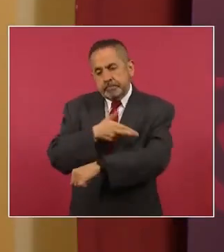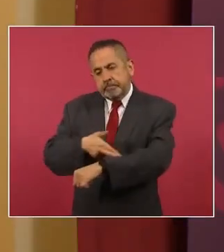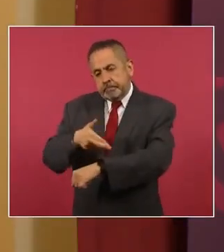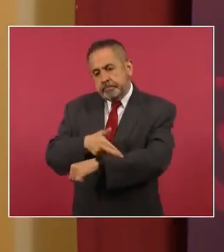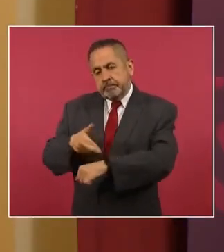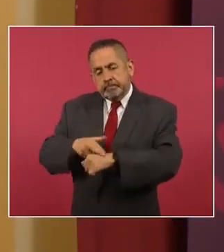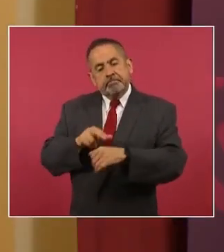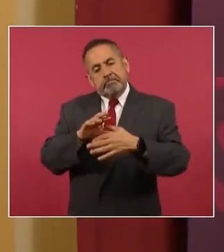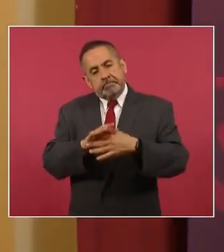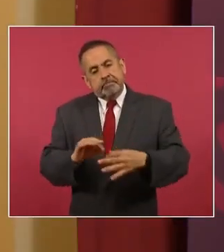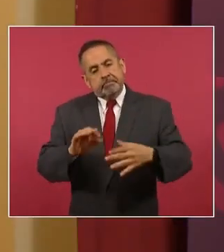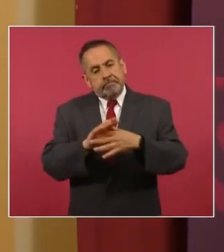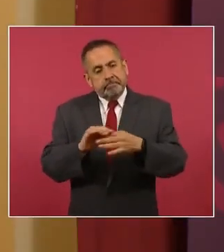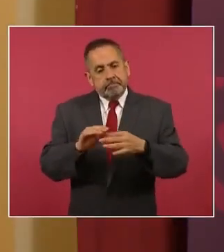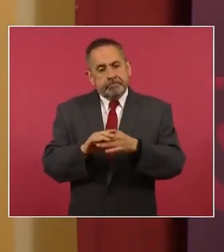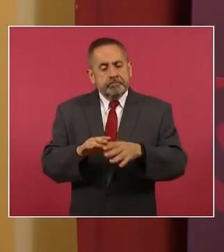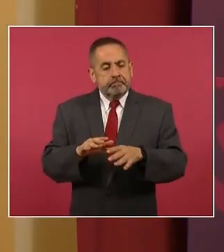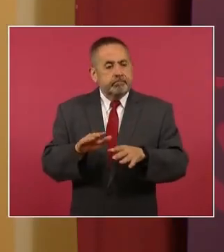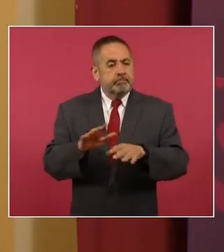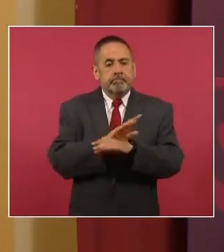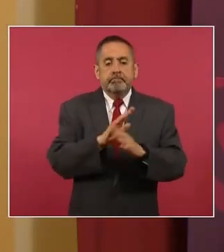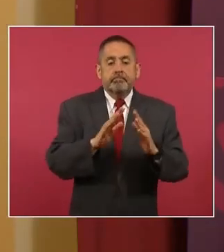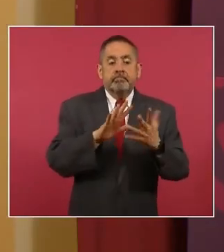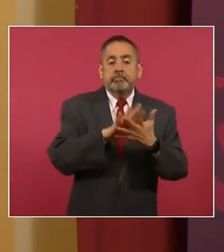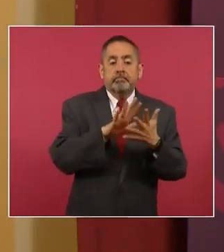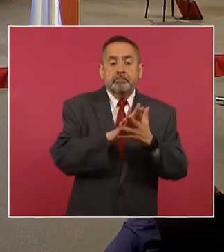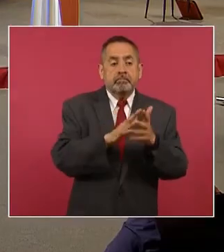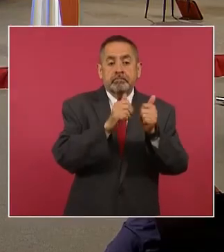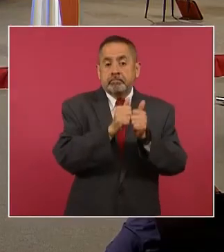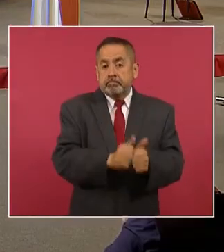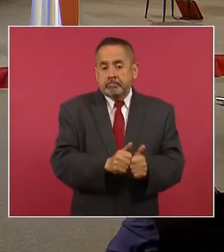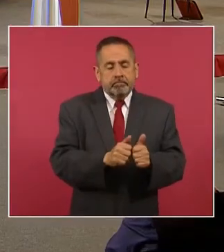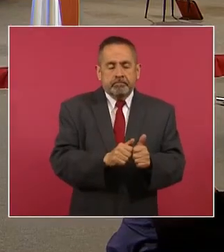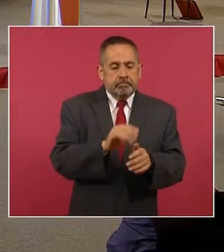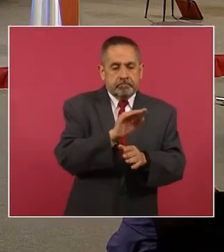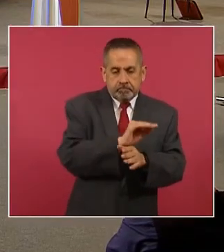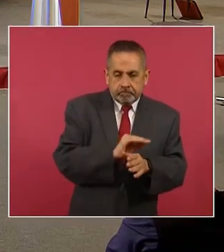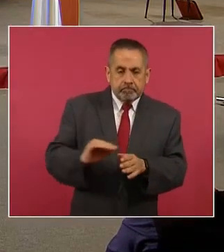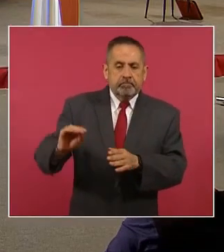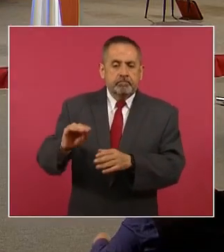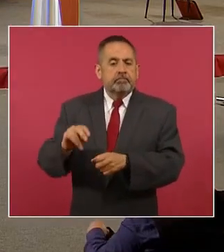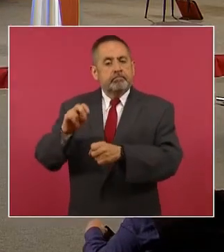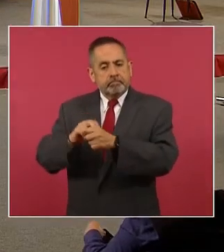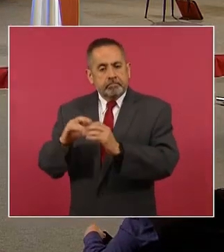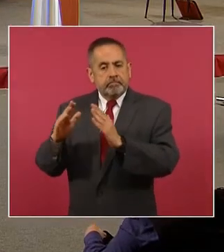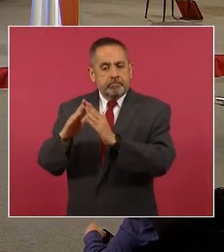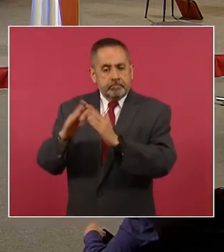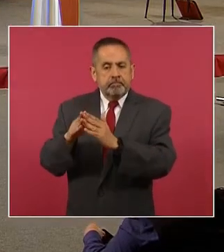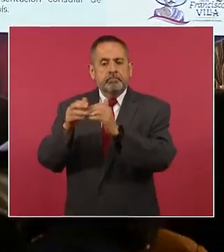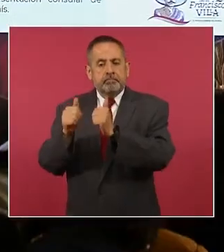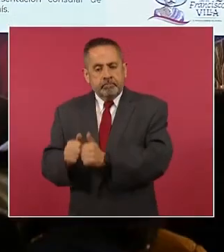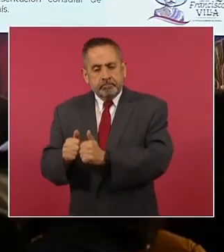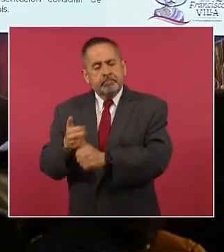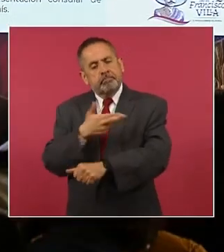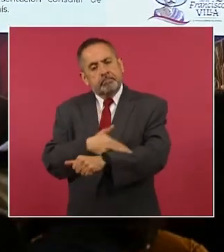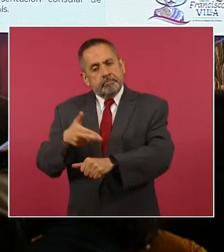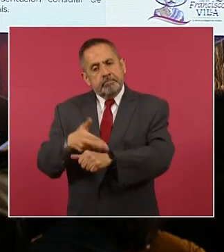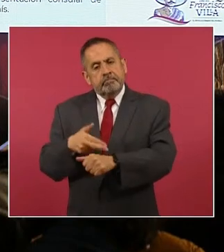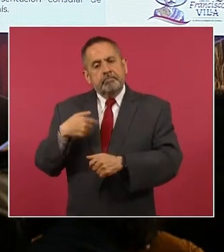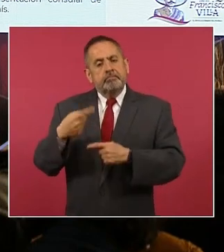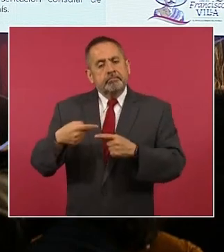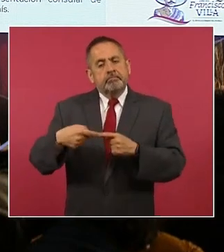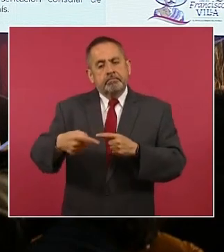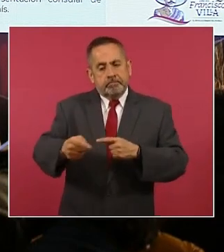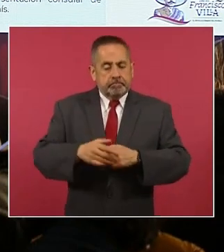hemos explicado aquí. Esperamos que tengamos pronto toda la documentación necesaria para que se pueda